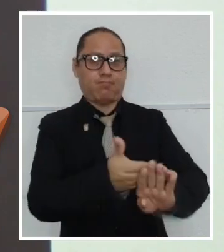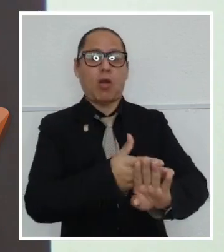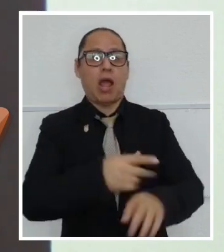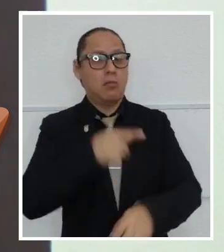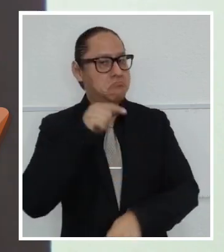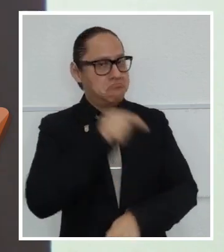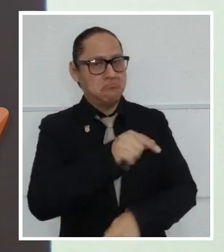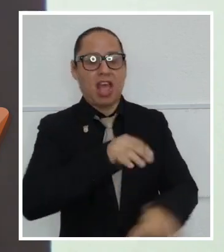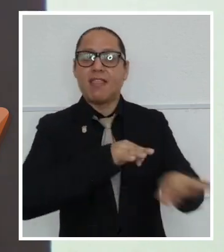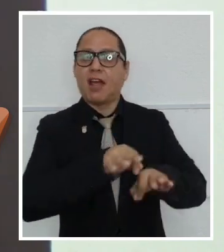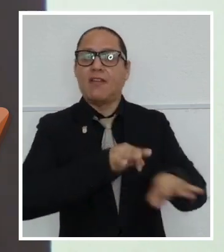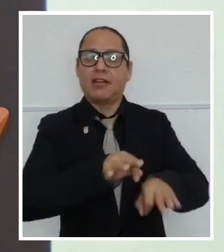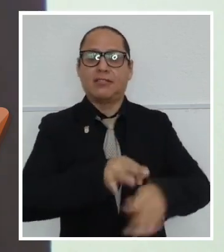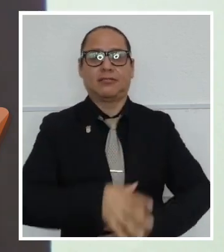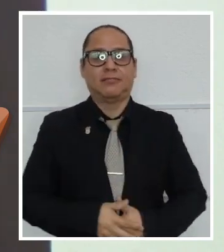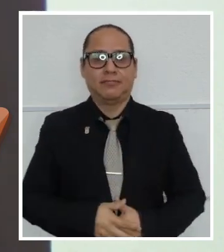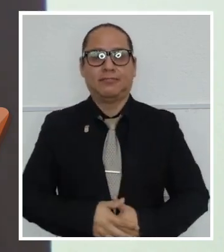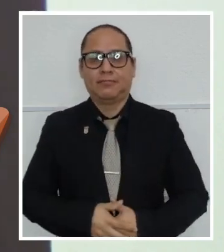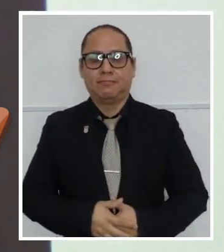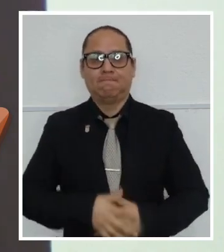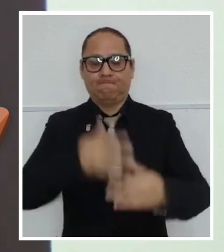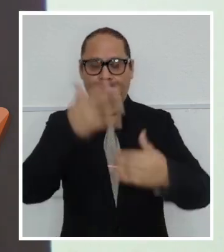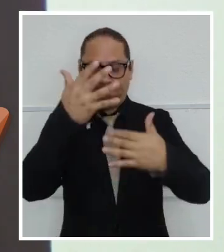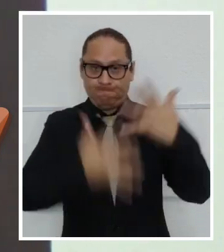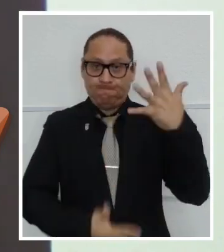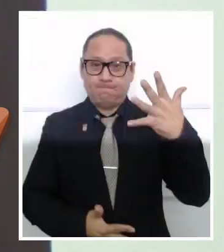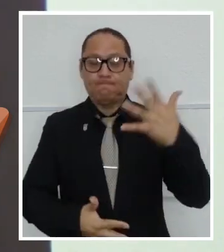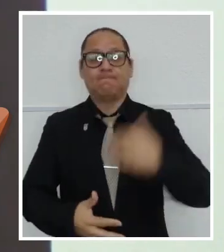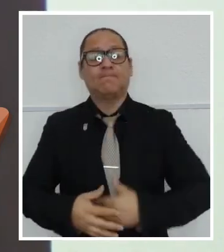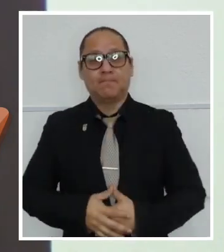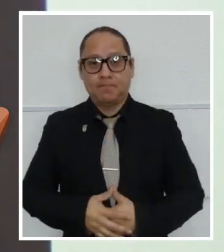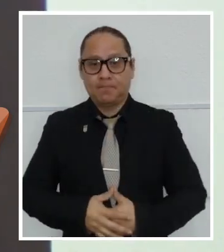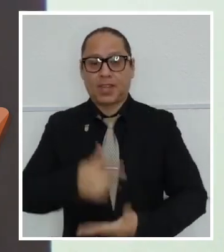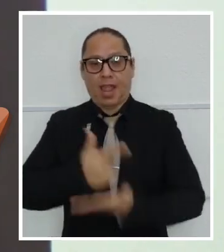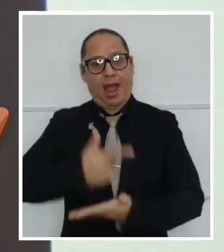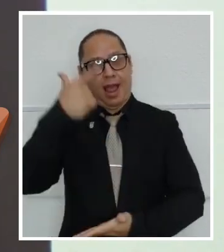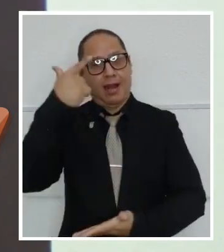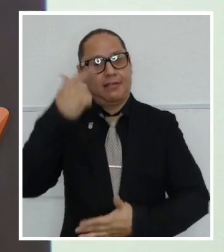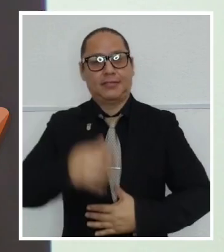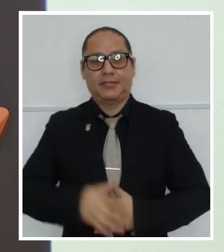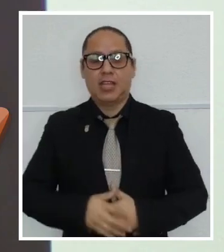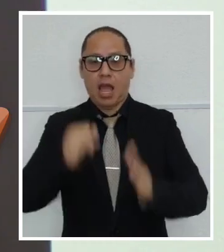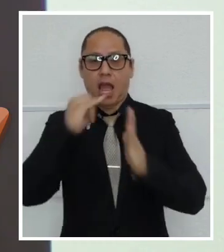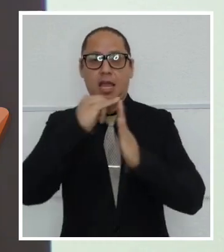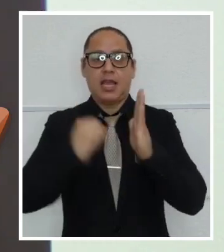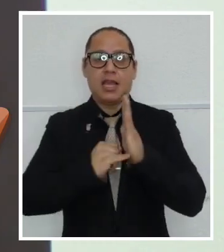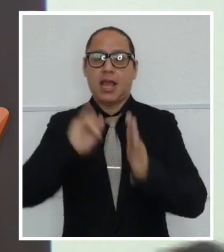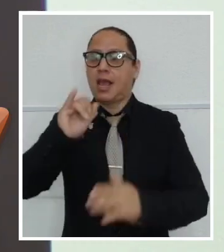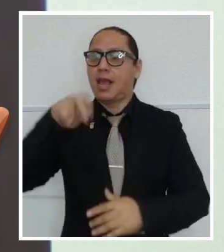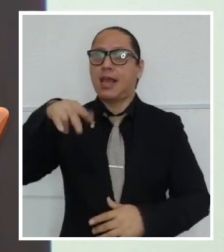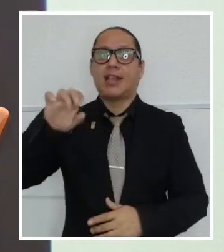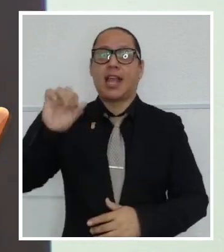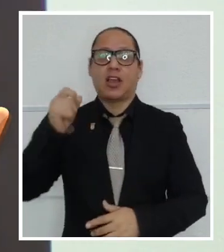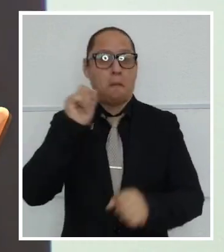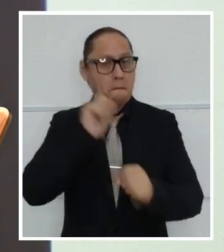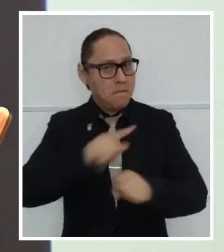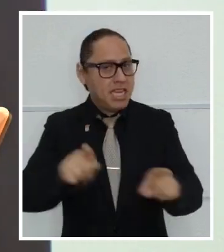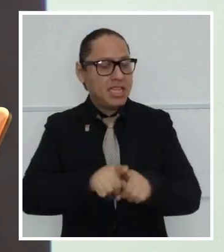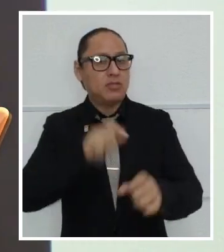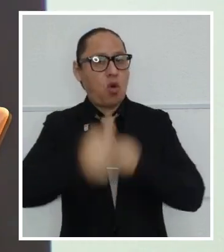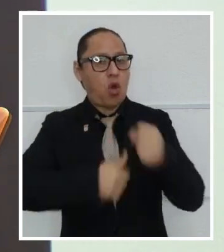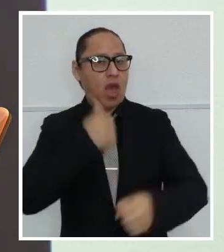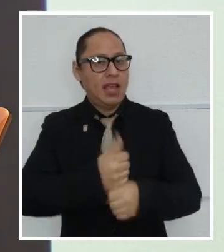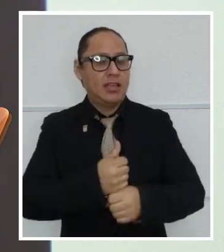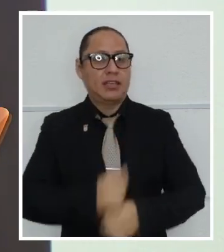trabajo dato que es más grave si tomamos en cuenta según el ineji que en ese mismo año se